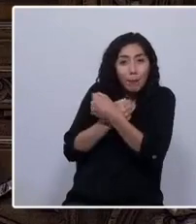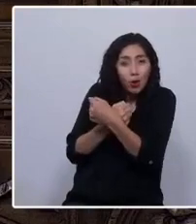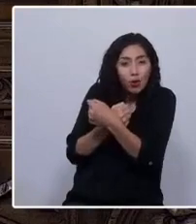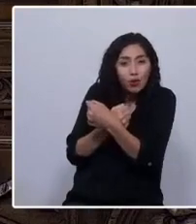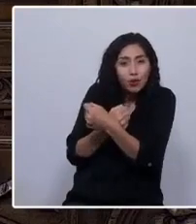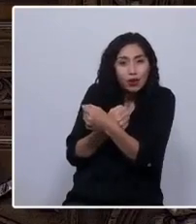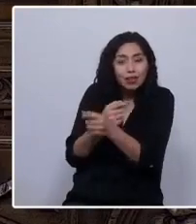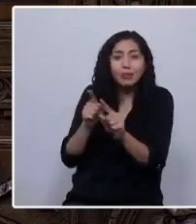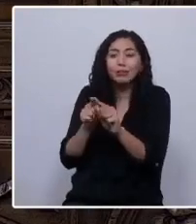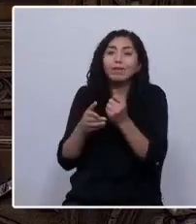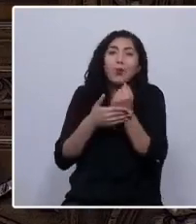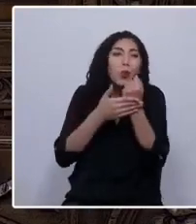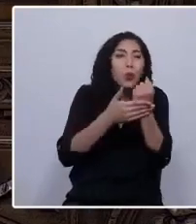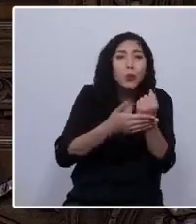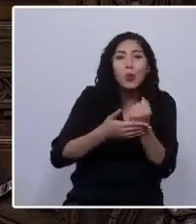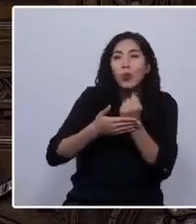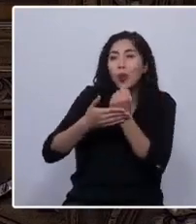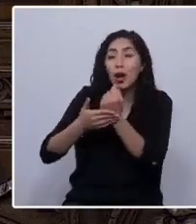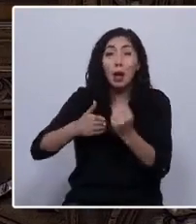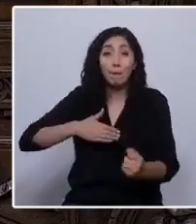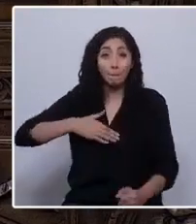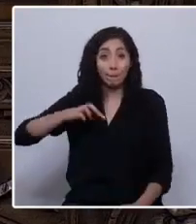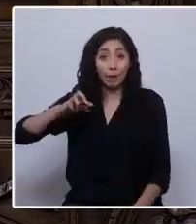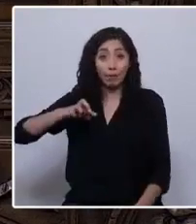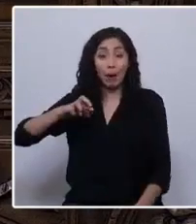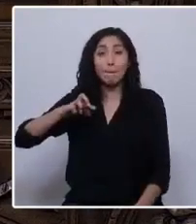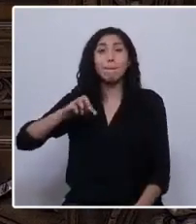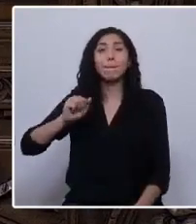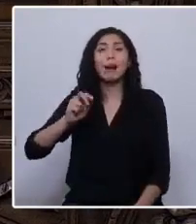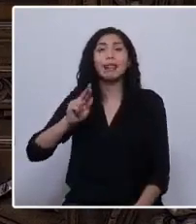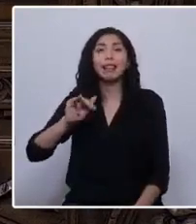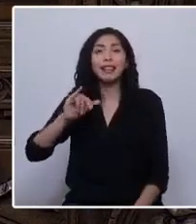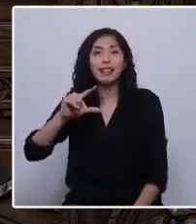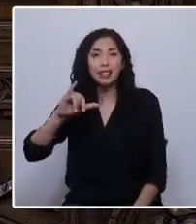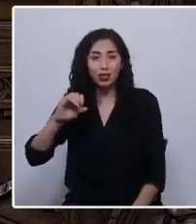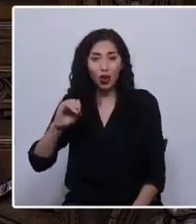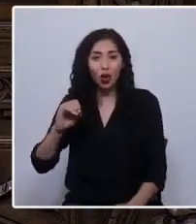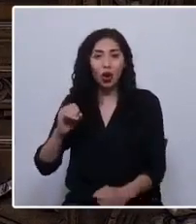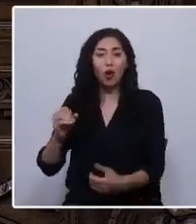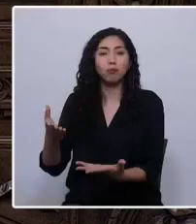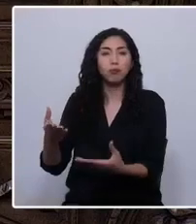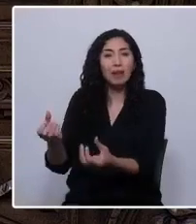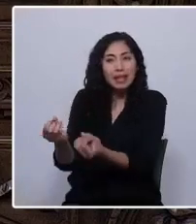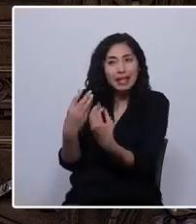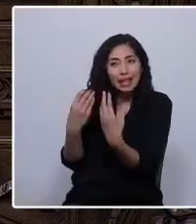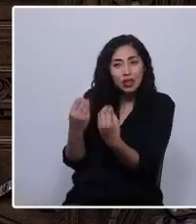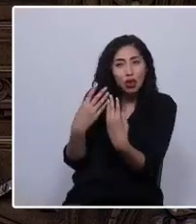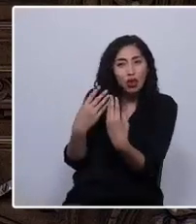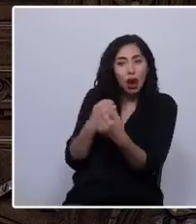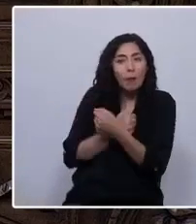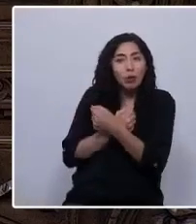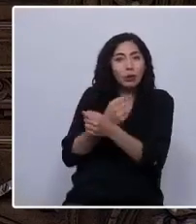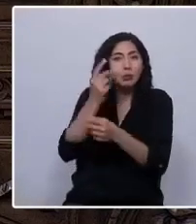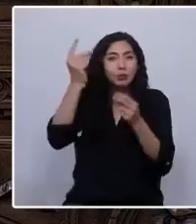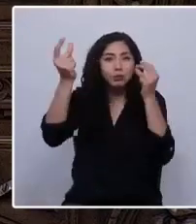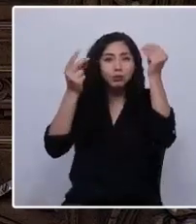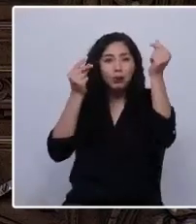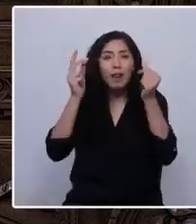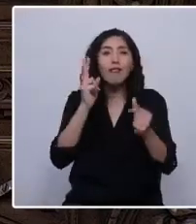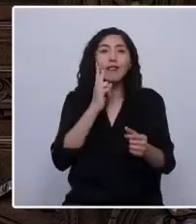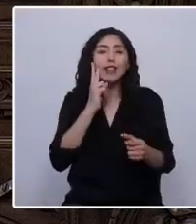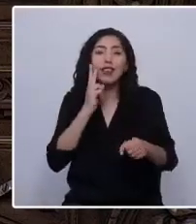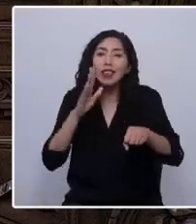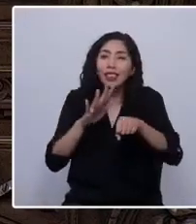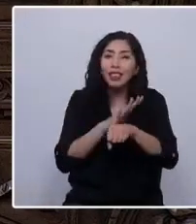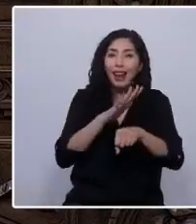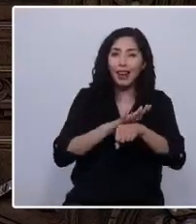de generosidad. Mi padre Patricio, quien me heredó el amor a la creación, el vino y el teatro. Soy